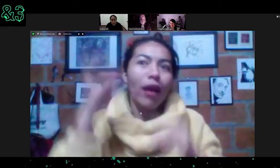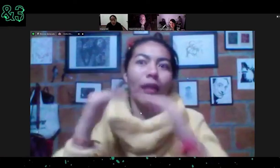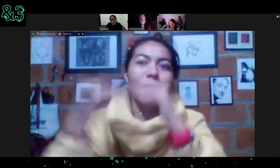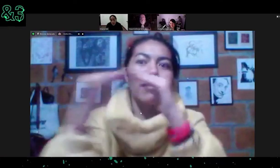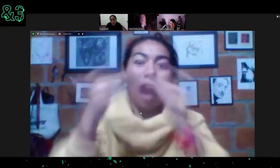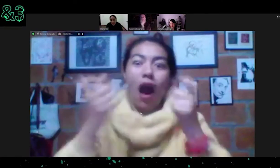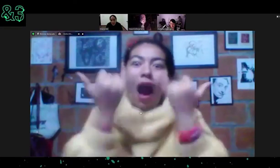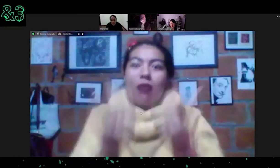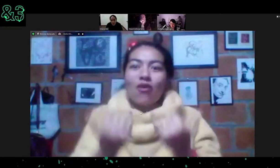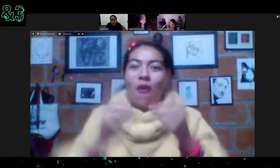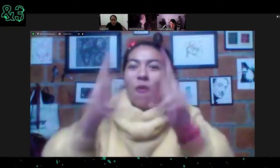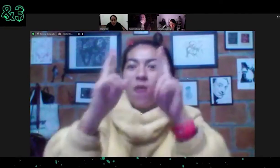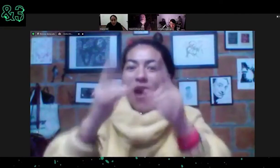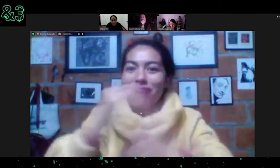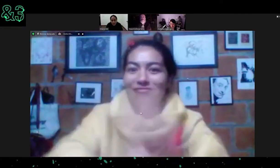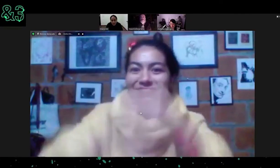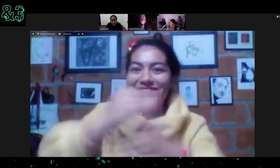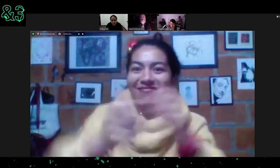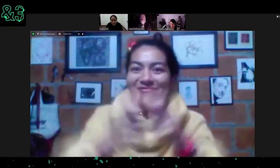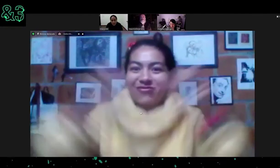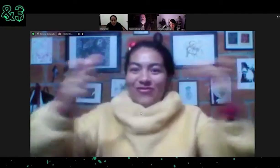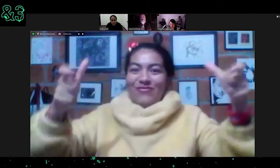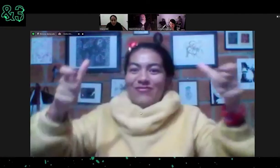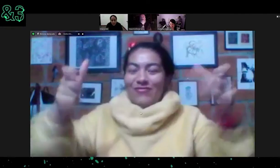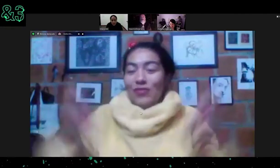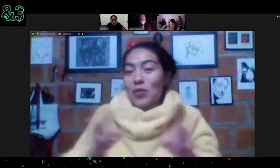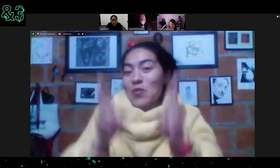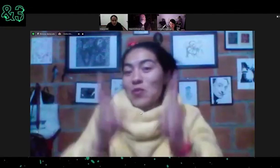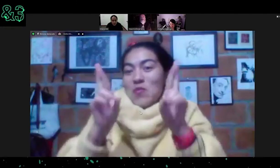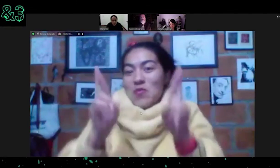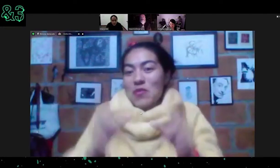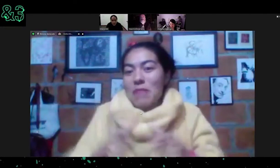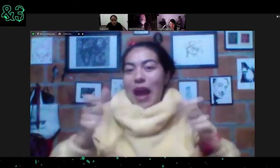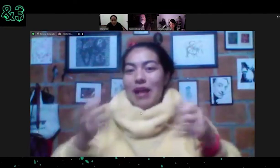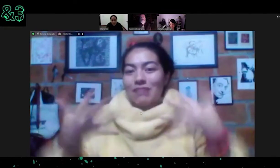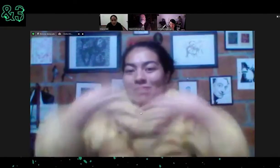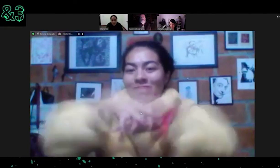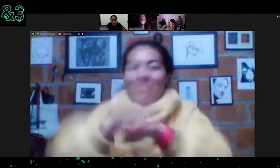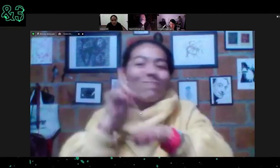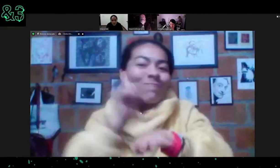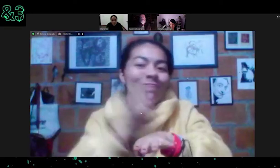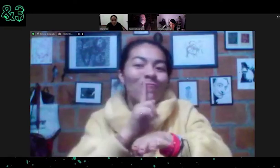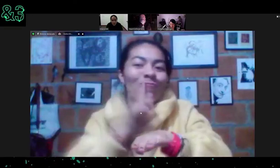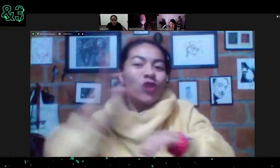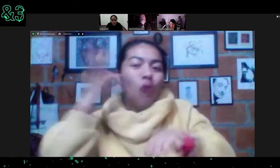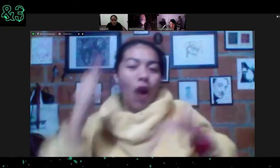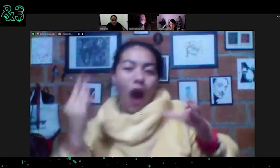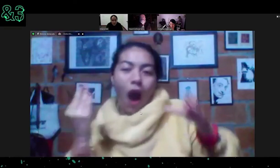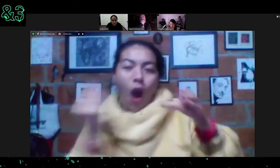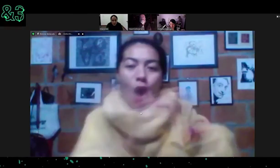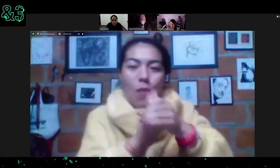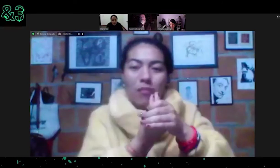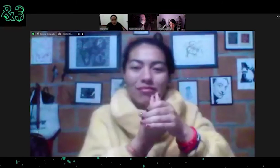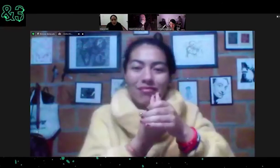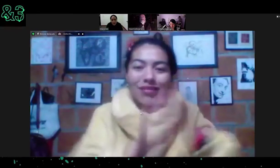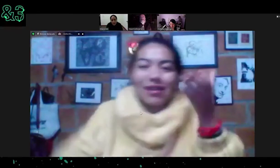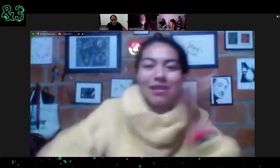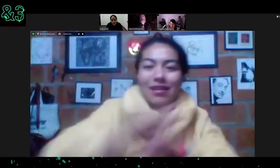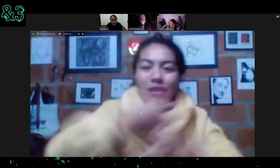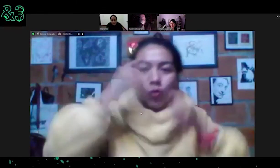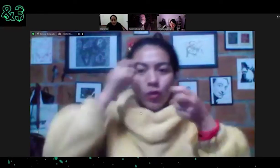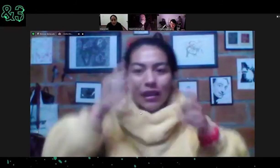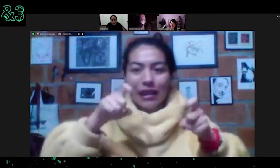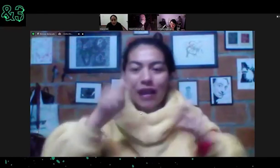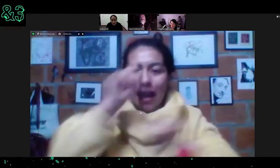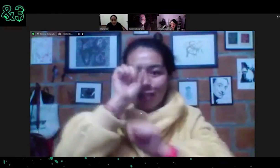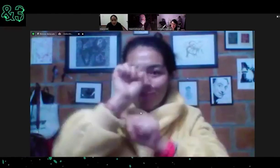pues, podamos generar como una igualdad de condiciones entre oyentes y sordos para que tengamos como un mundo un poco más inclusivo y